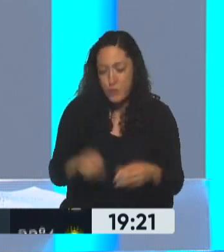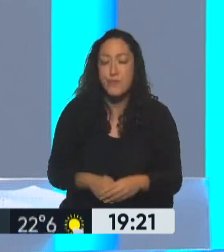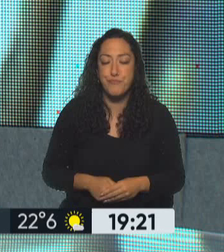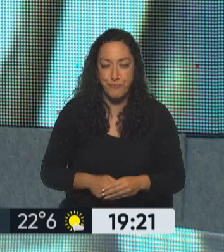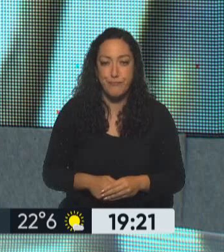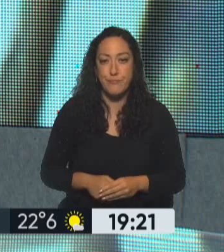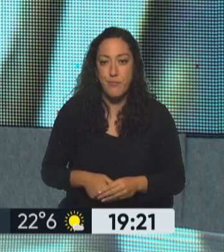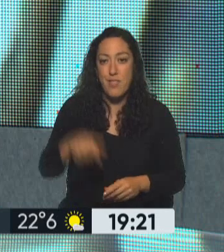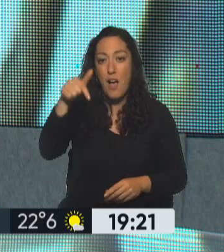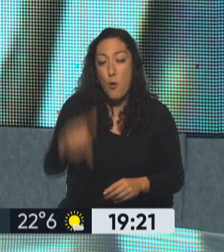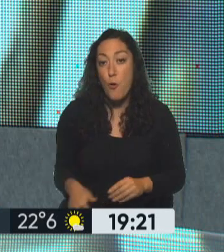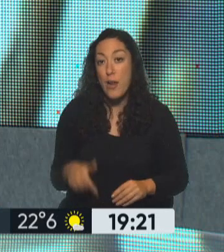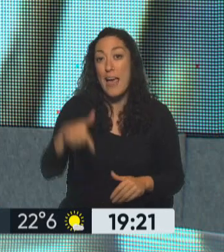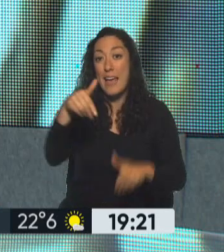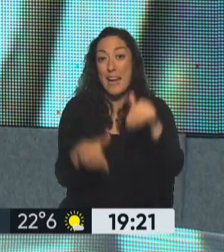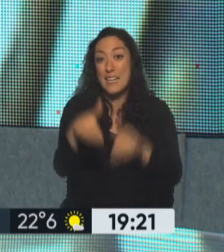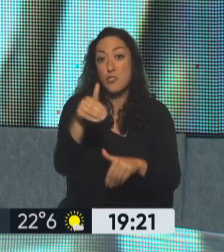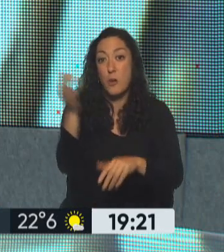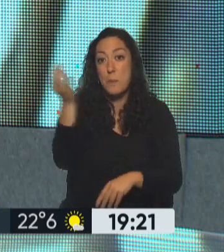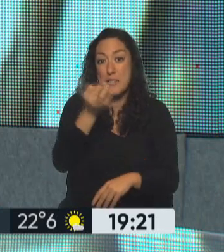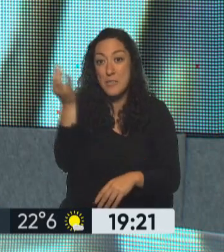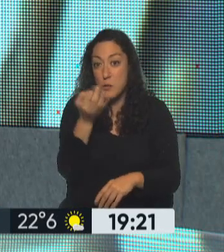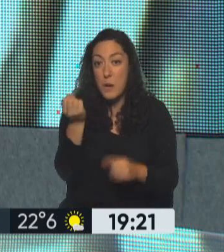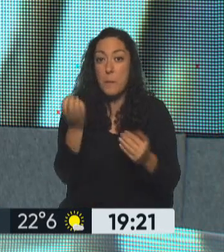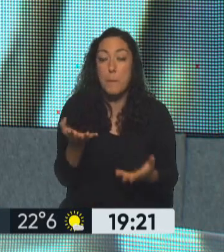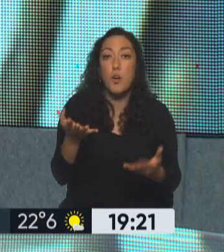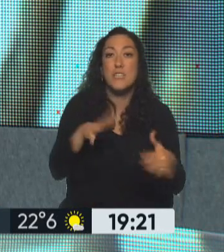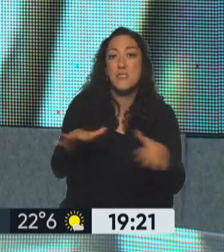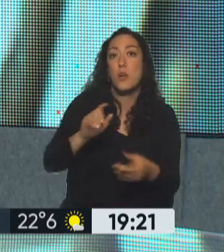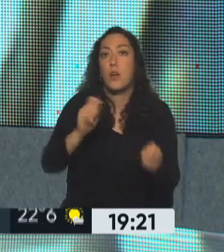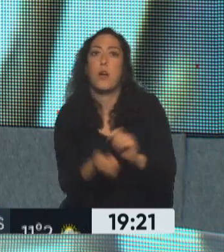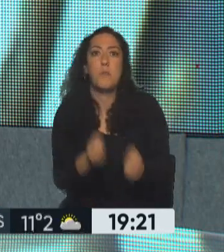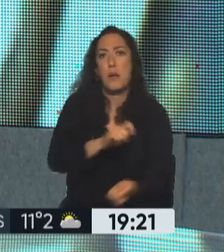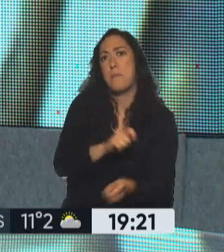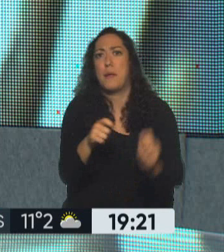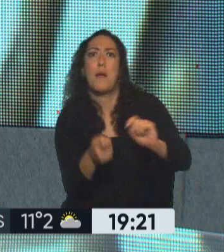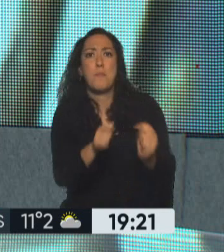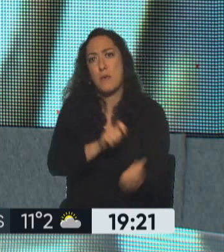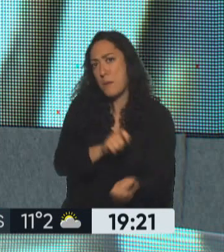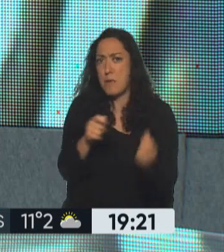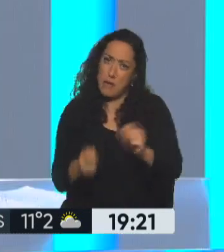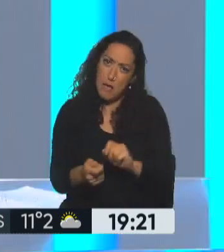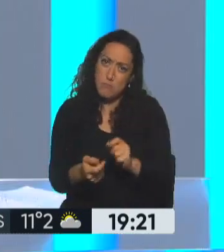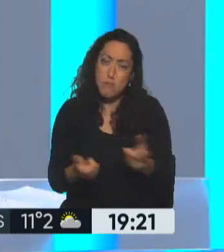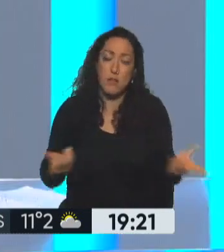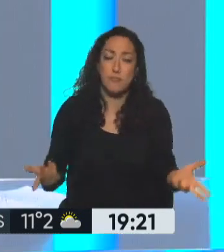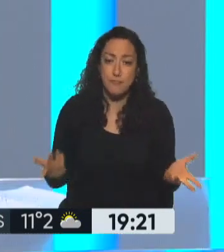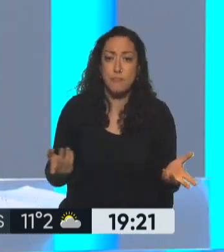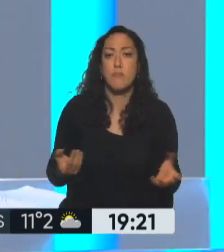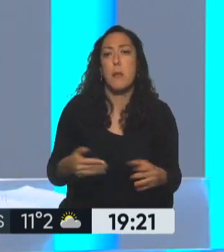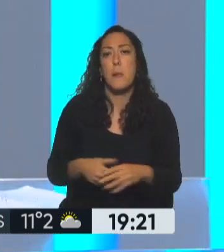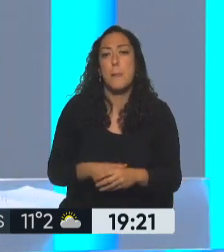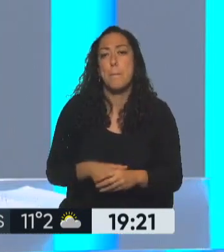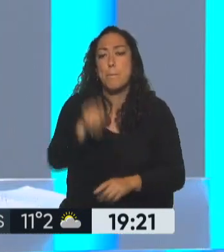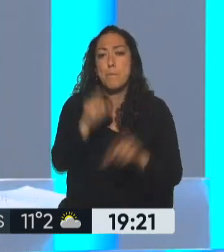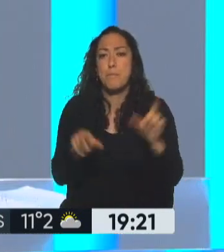momento tiene una característica de esta elección muy particular es que el escenario es muy el escenario es absolutamente cambiante Qué pasó con la intención de